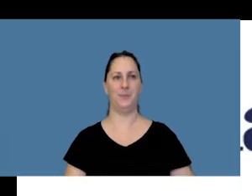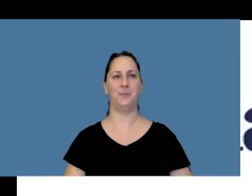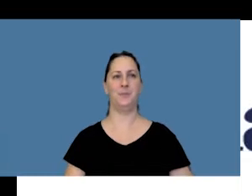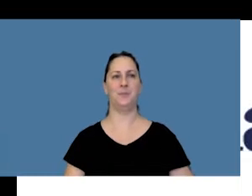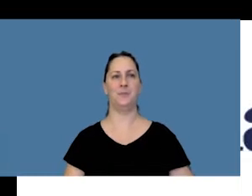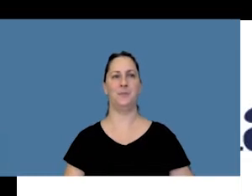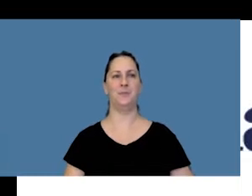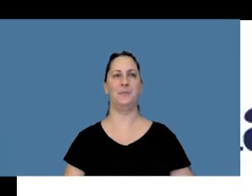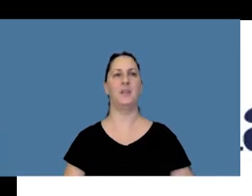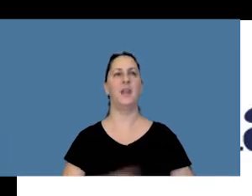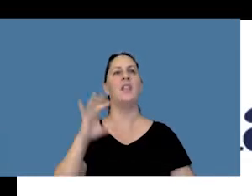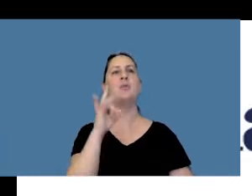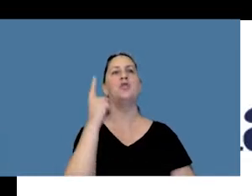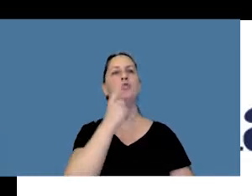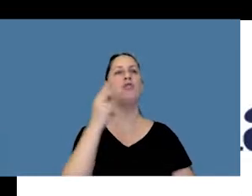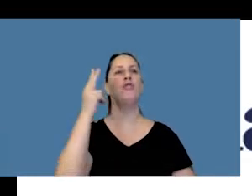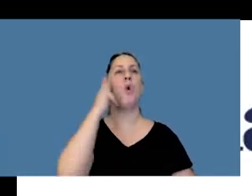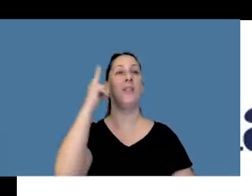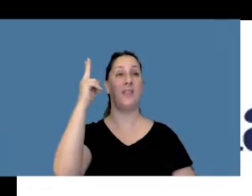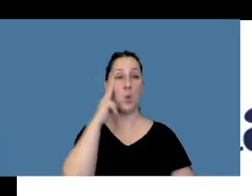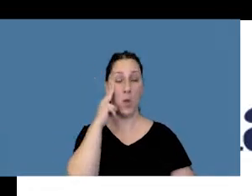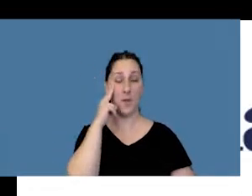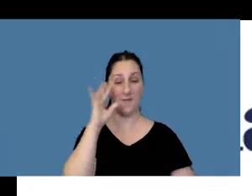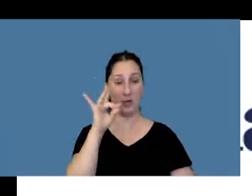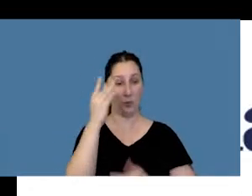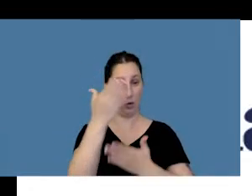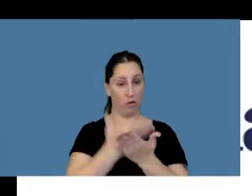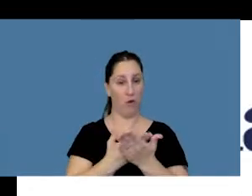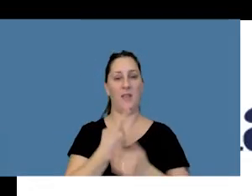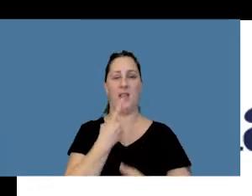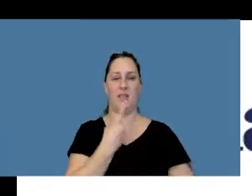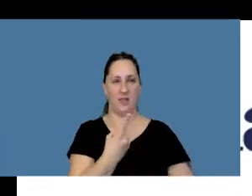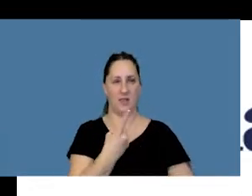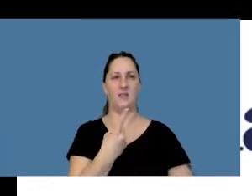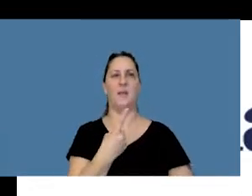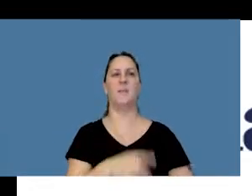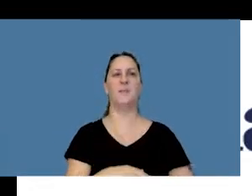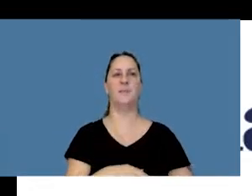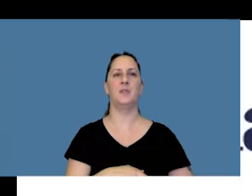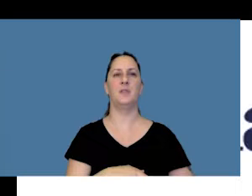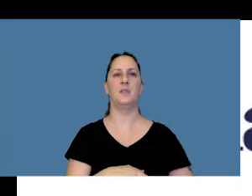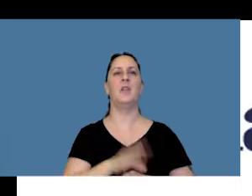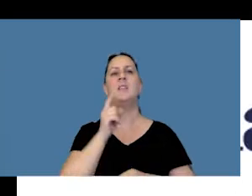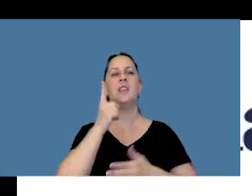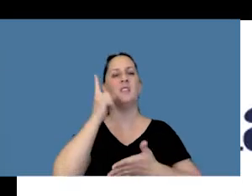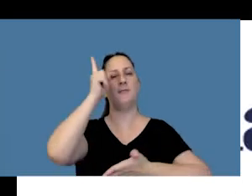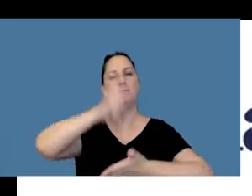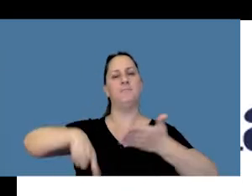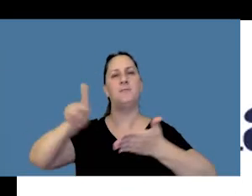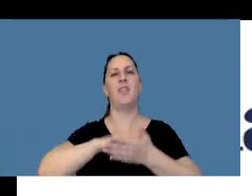La disposición 199 dispuso abrogar, deja sin efecto la